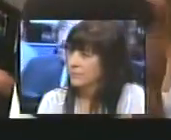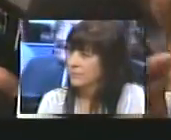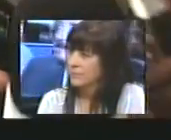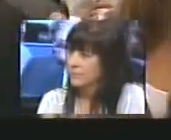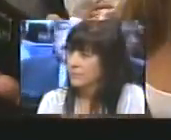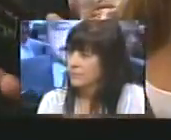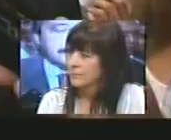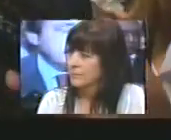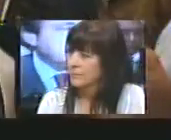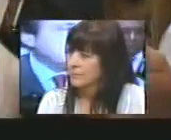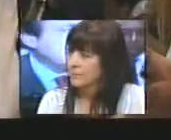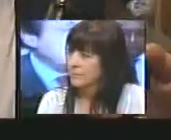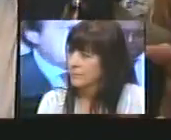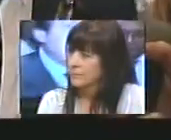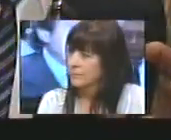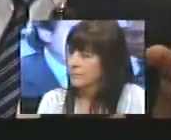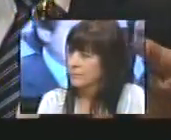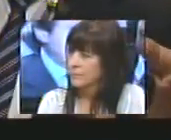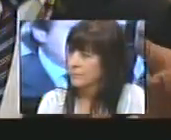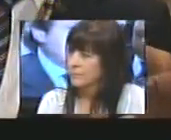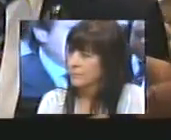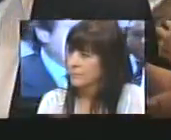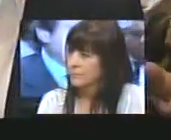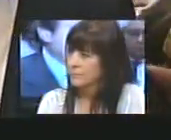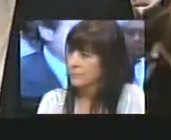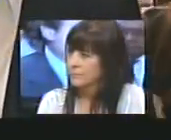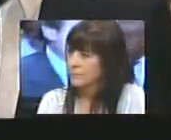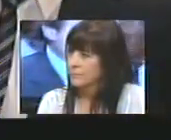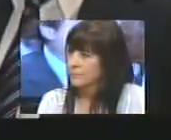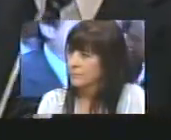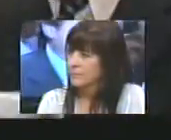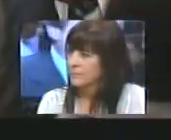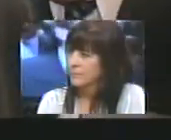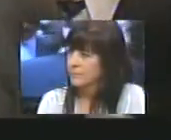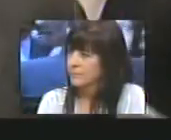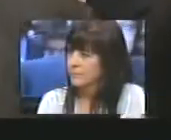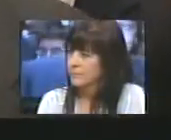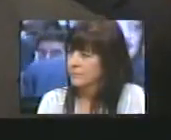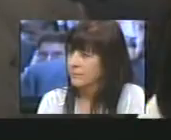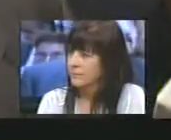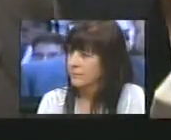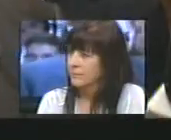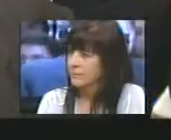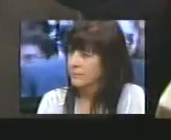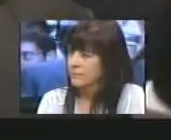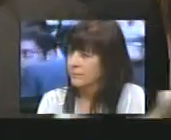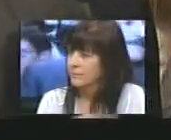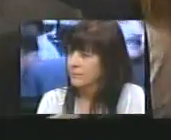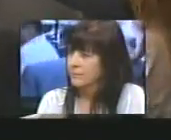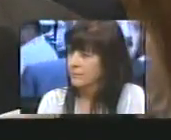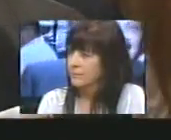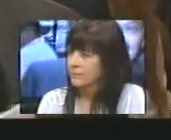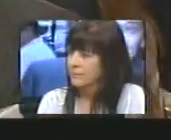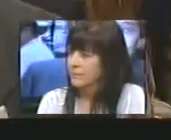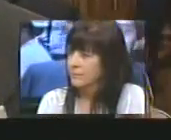de las internas radicales? Y según ha dicho, sí. Según ha dicho, sí. Se ríe. De repente se empieza a divertir. Vos